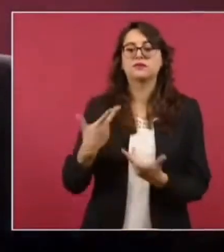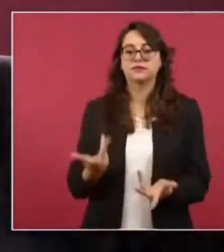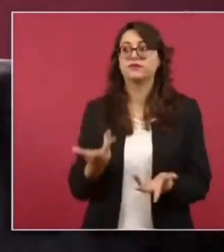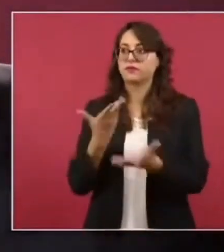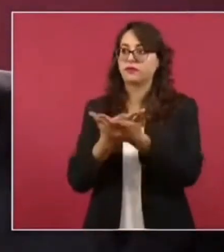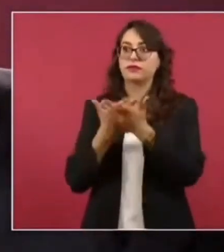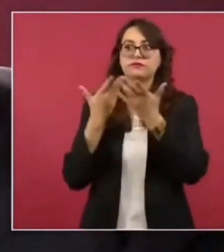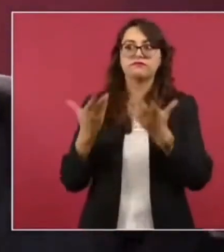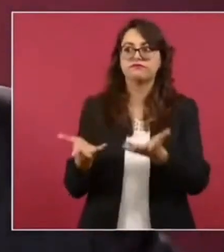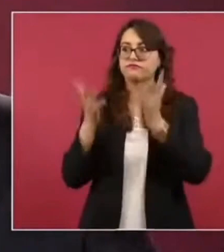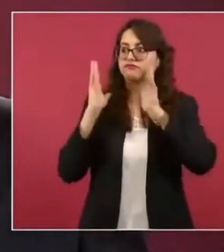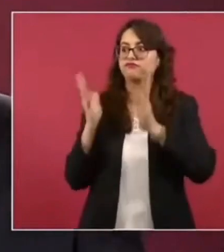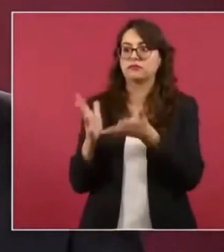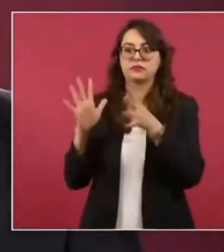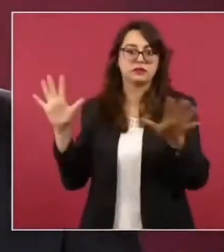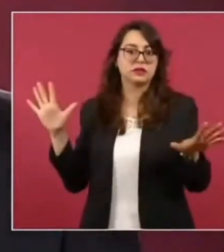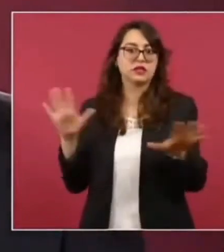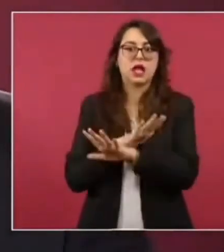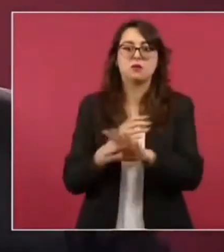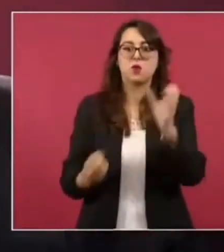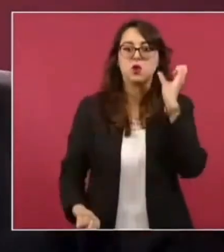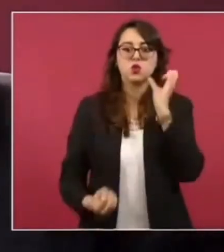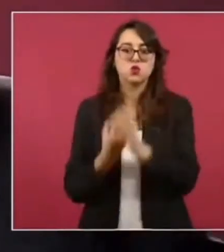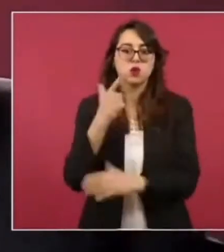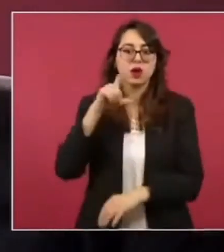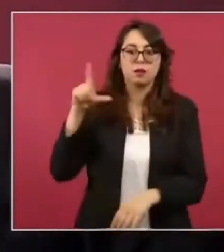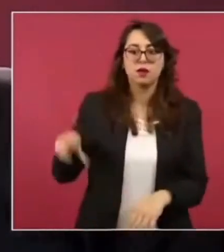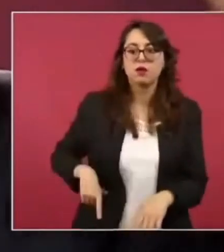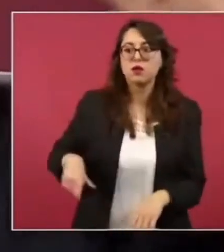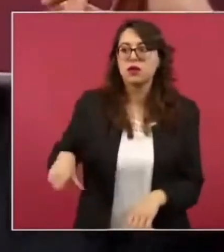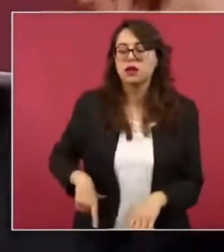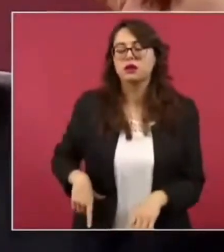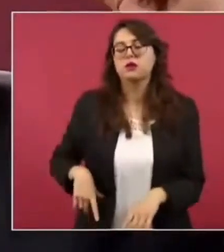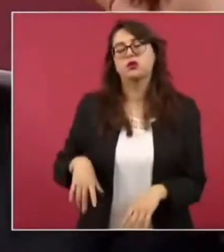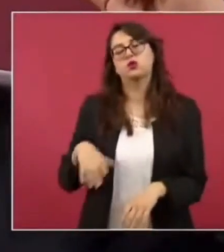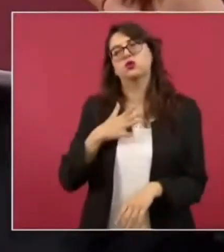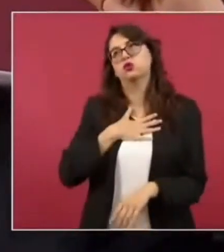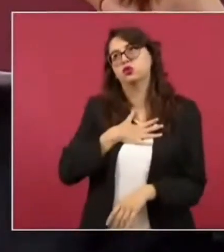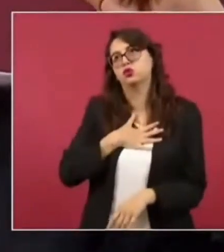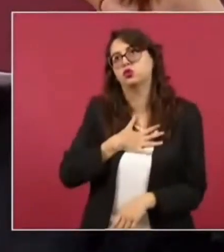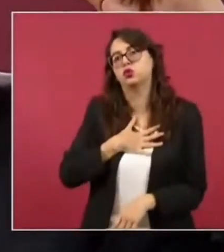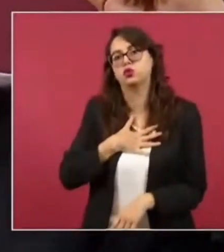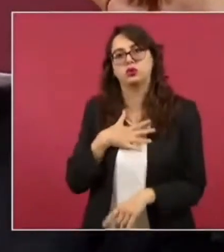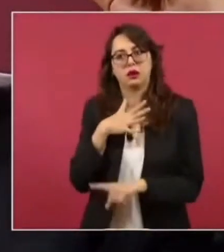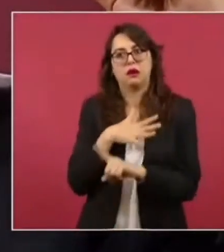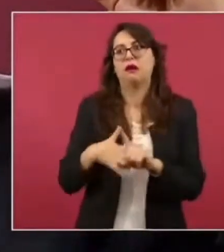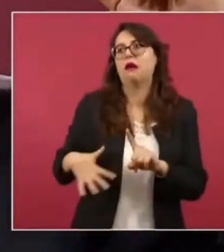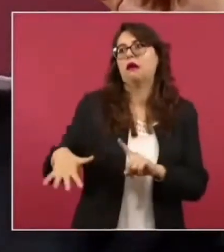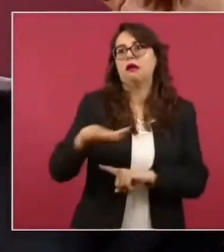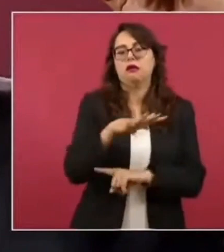Un gran estado igual. Gente buena, trabajadora.